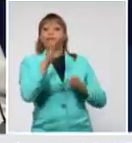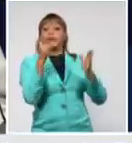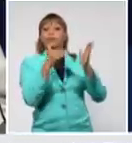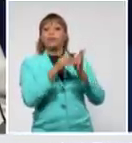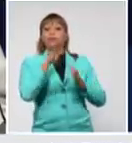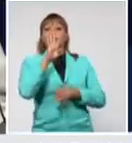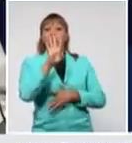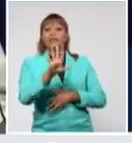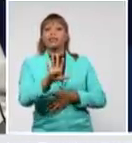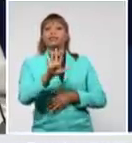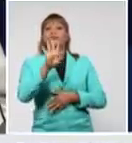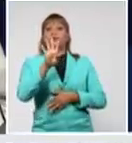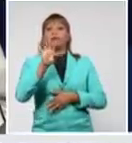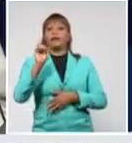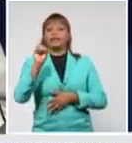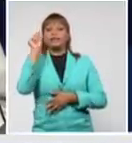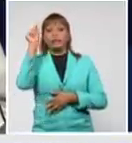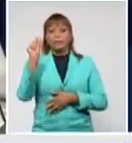5.540 pacientes. El